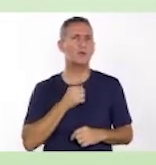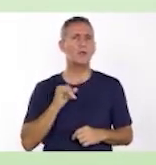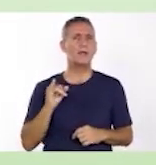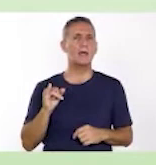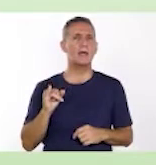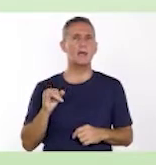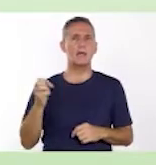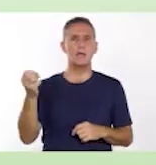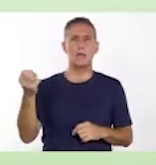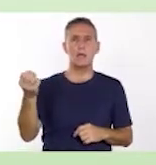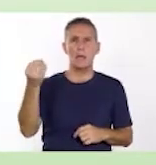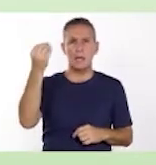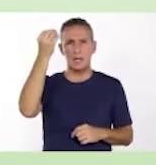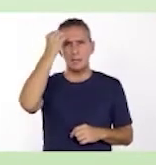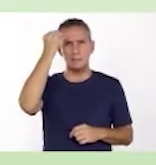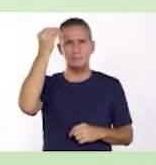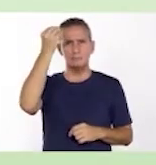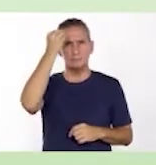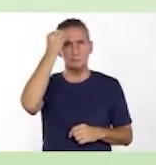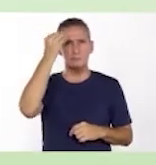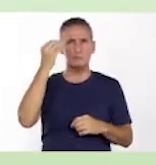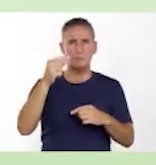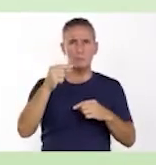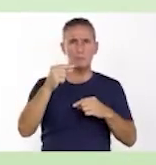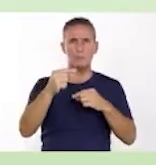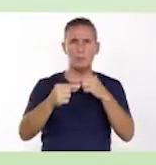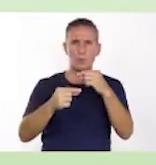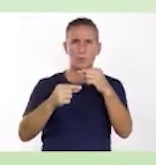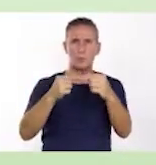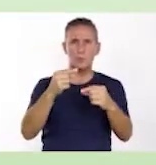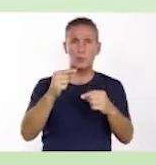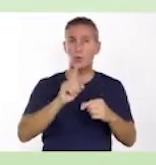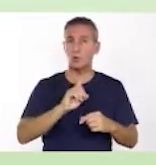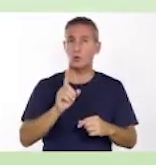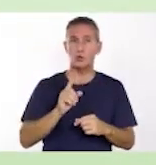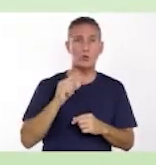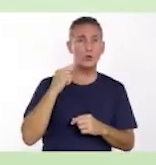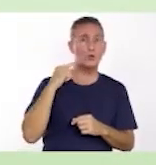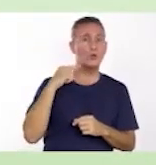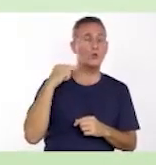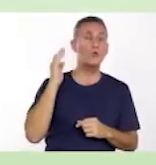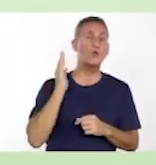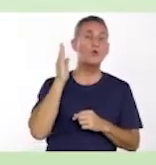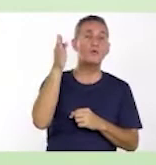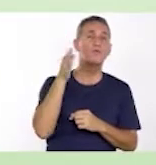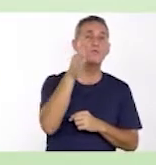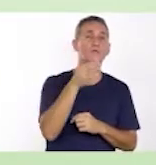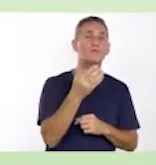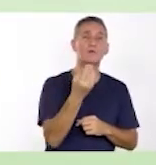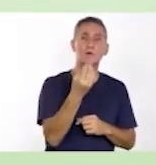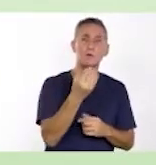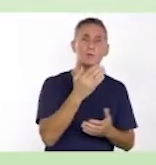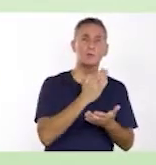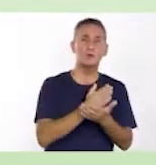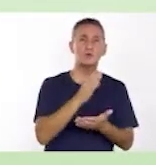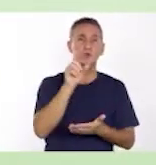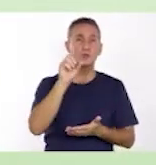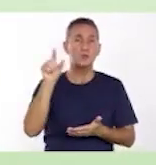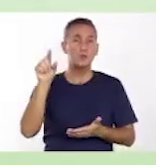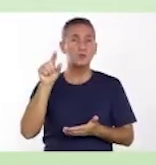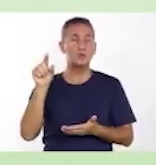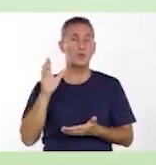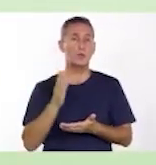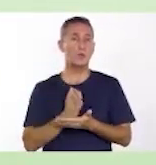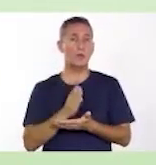instrucción fue de forma autodidacta. Él no pudo ir a mucho y además, con lo que hemos dicho, que desempeñó varios